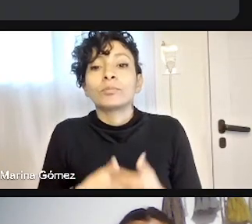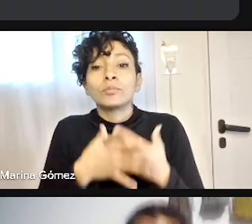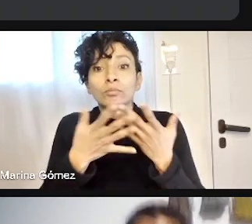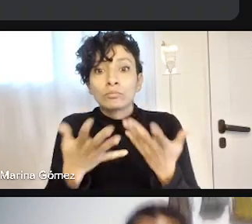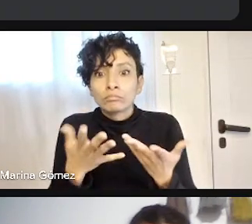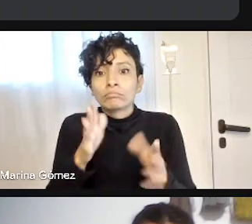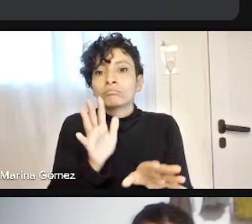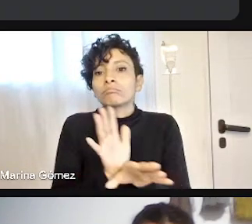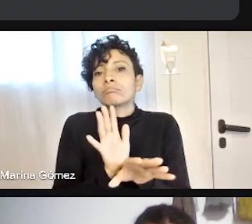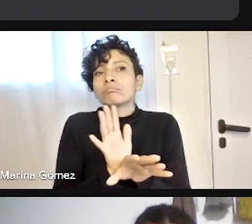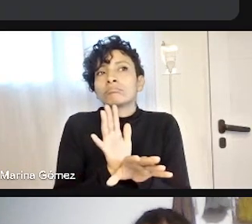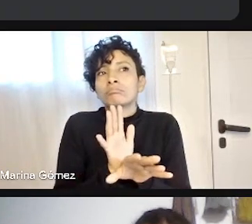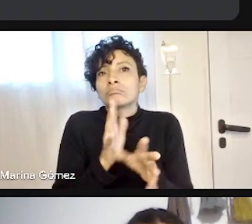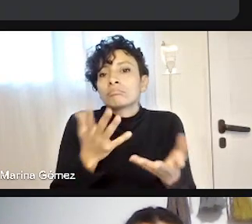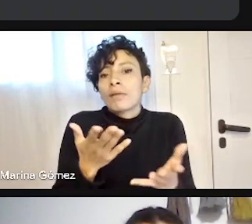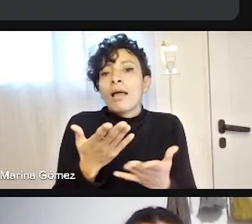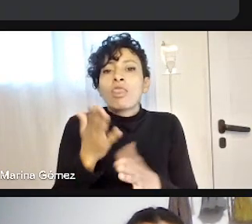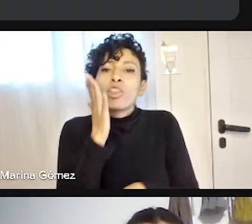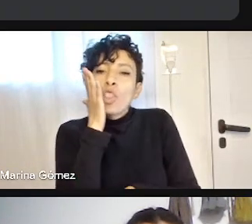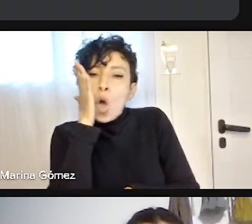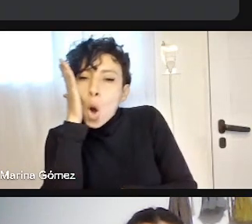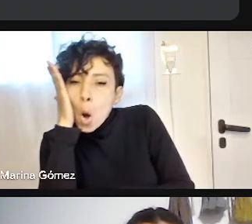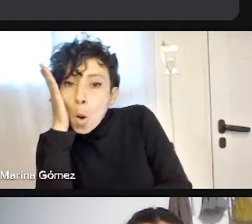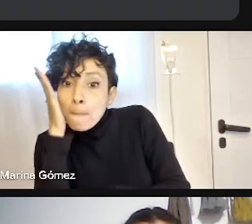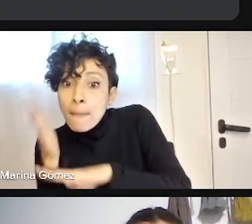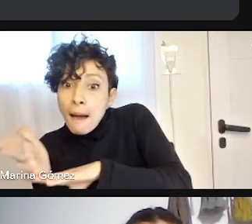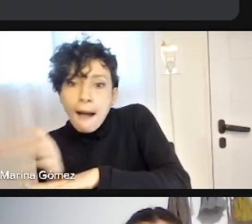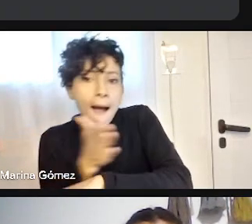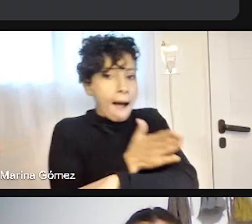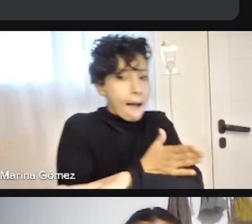Explicar cómo antes de dormir va a hacer eso.